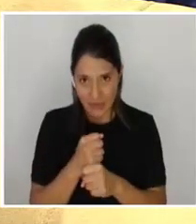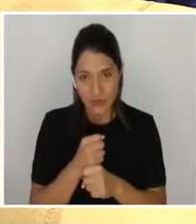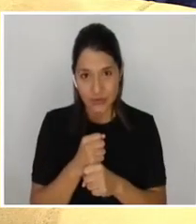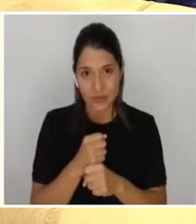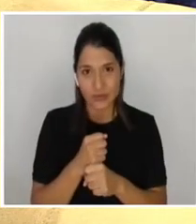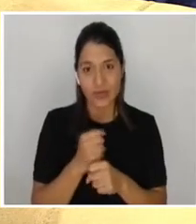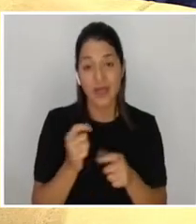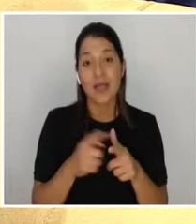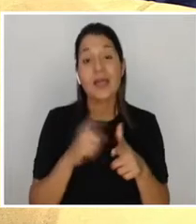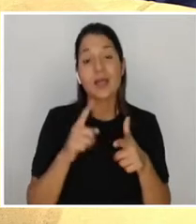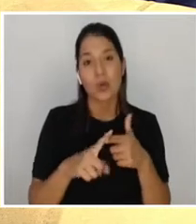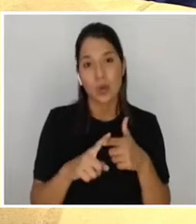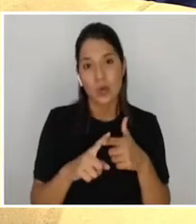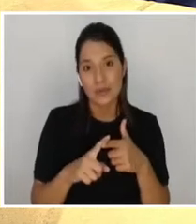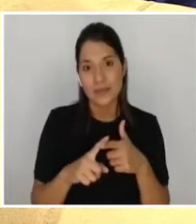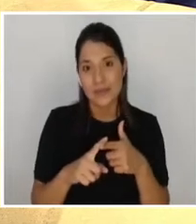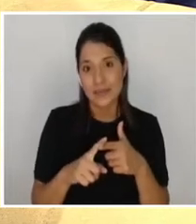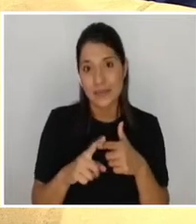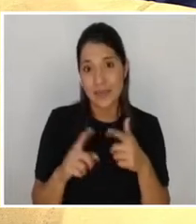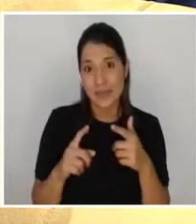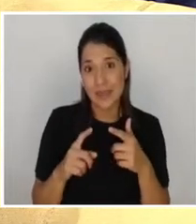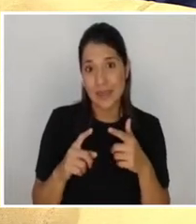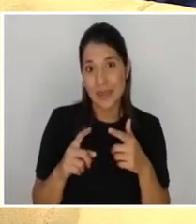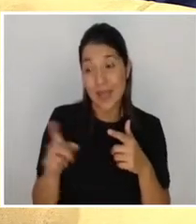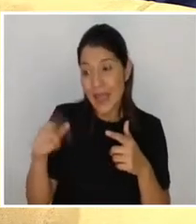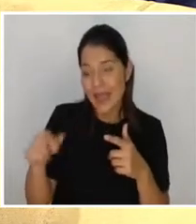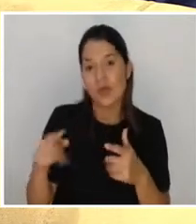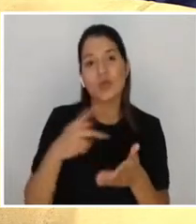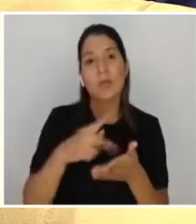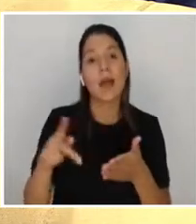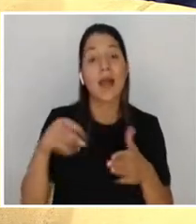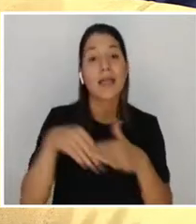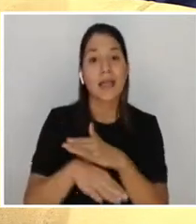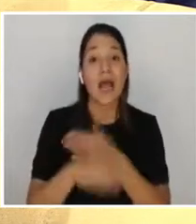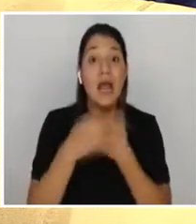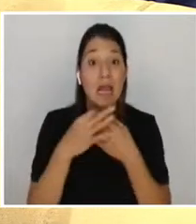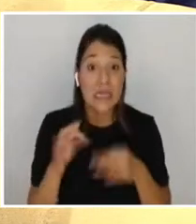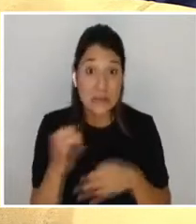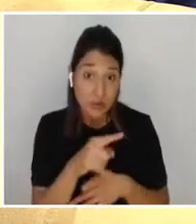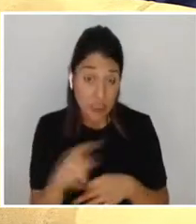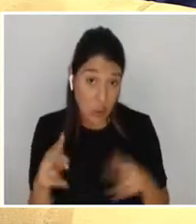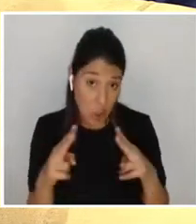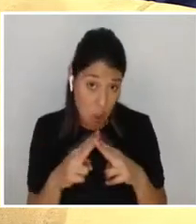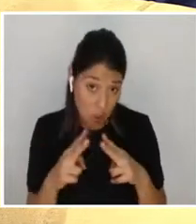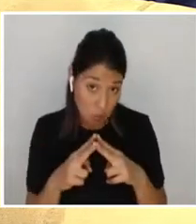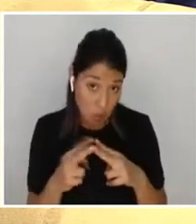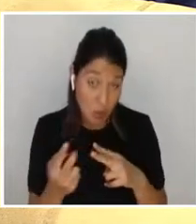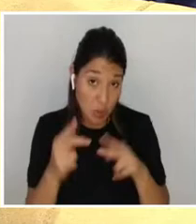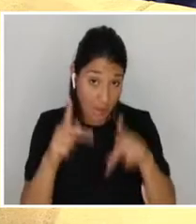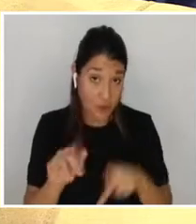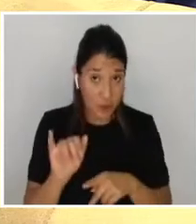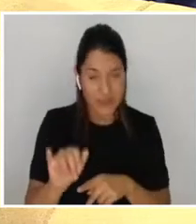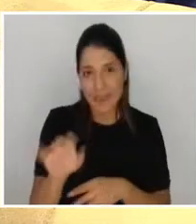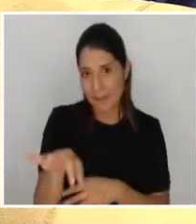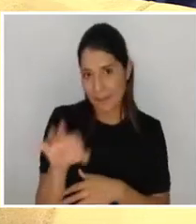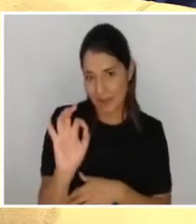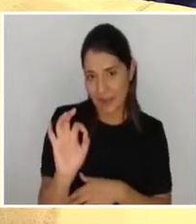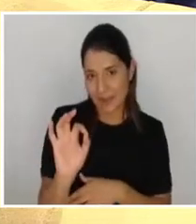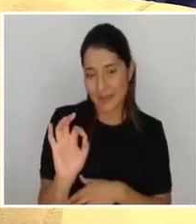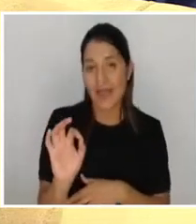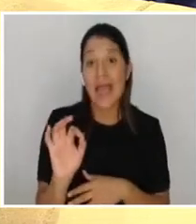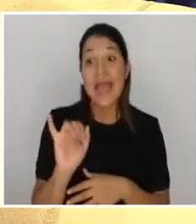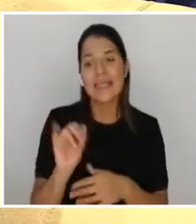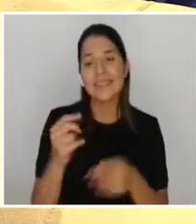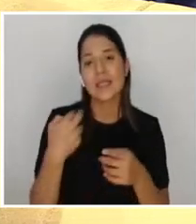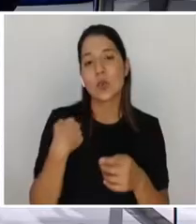que tienen más de 100 años pagan entrada gratis. Entonces, si ustedes conocen a alguien así, entonces súper invitados. Y este es nuestro próximo proyecto.